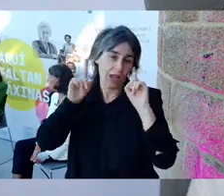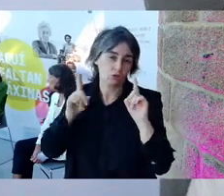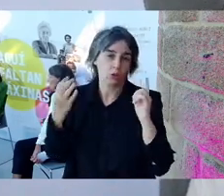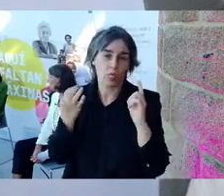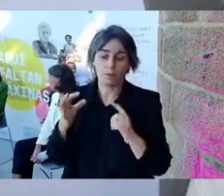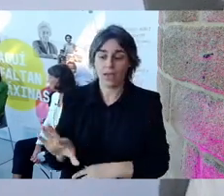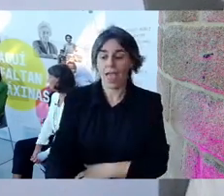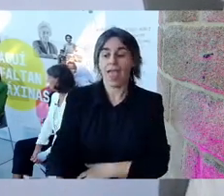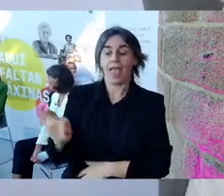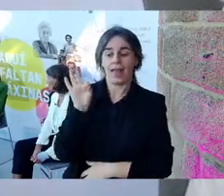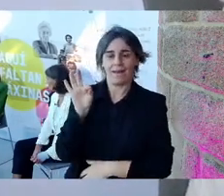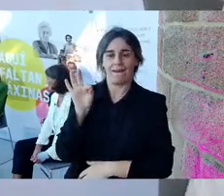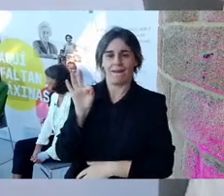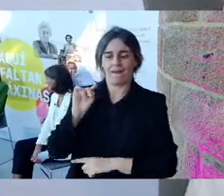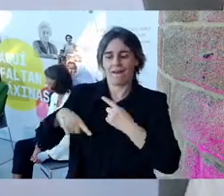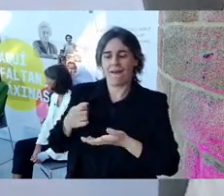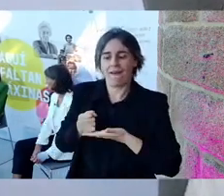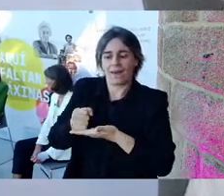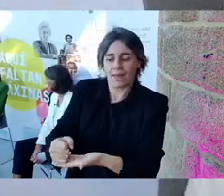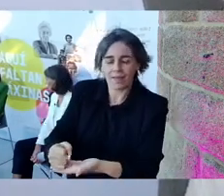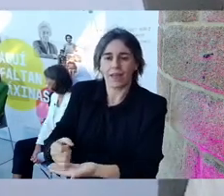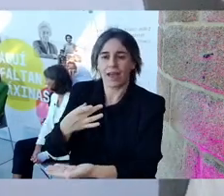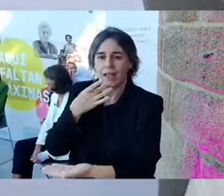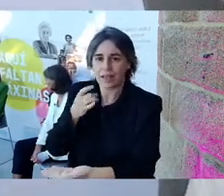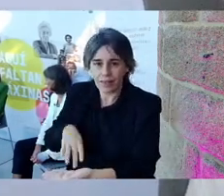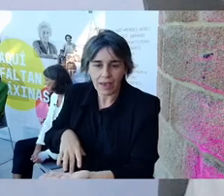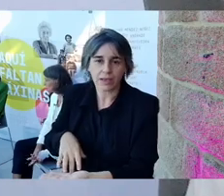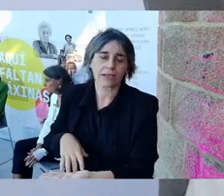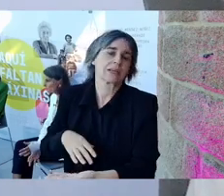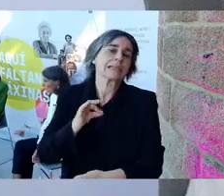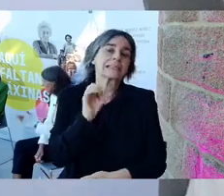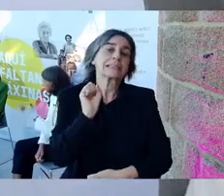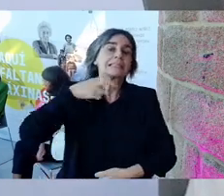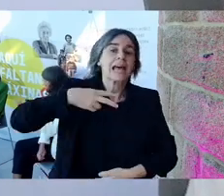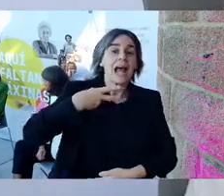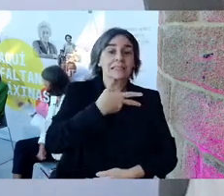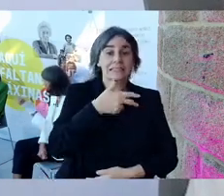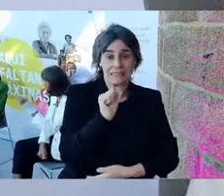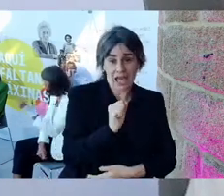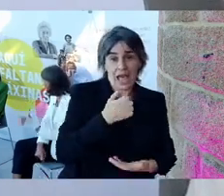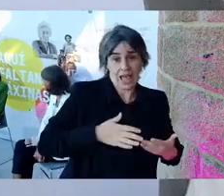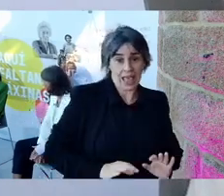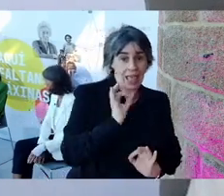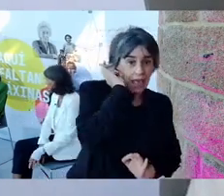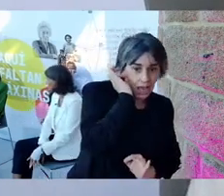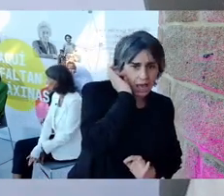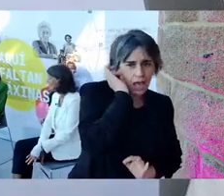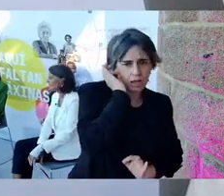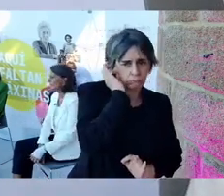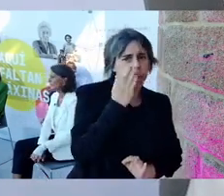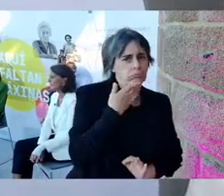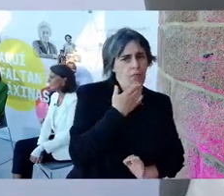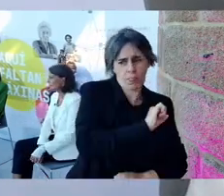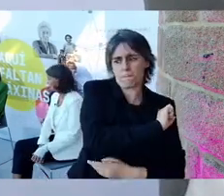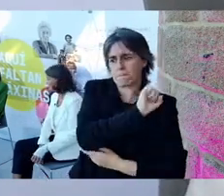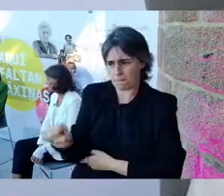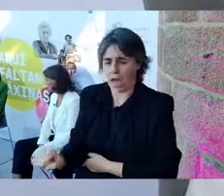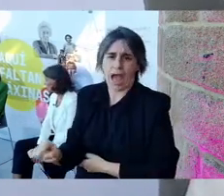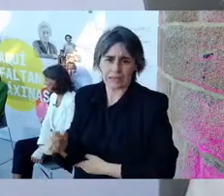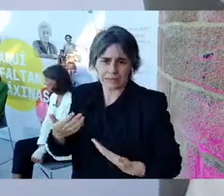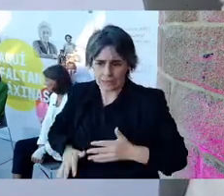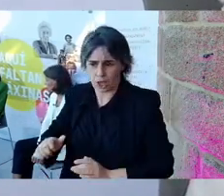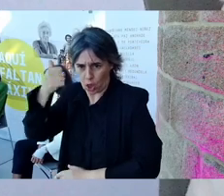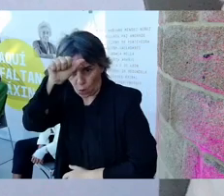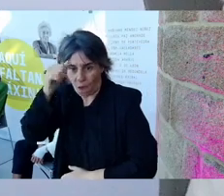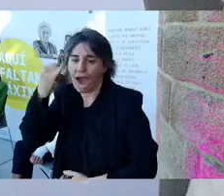nombrar sucesor, a pesar de que Sancha es mucho mayor que Alfonso, tiene bastantes años más, no recuerdo ahora si son 7 u 8 años más que